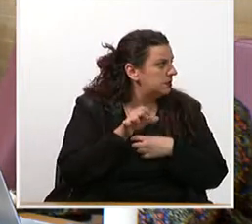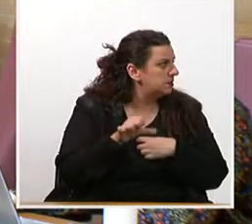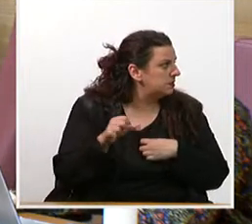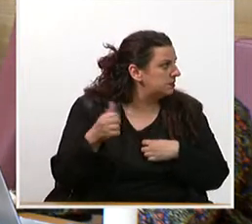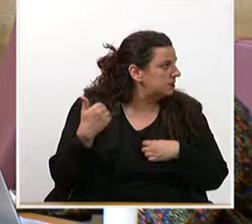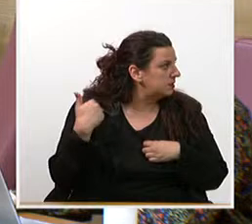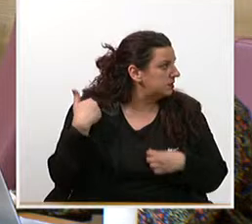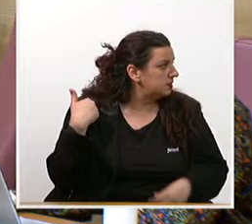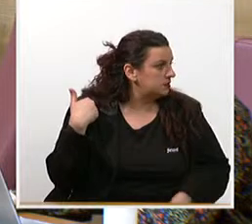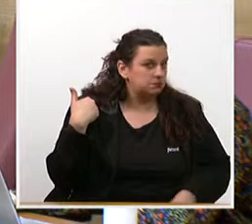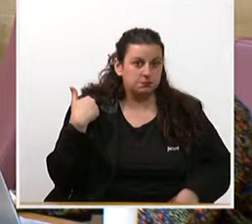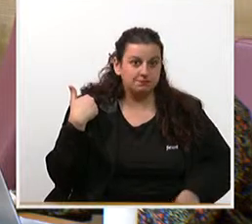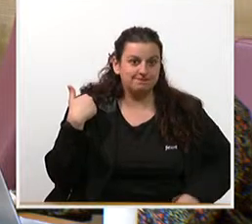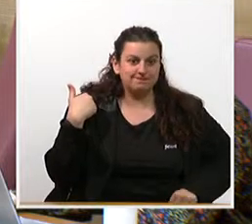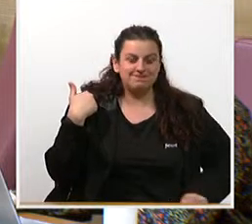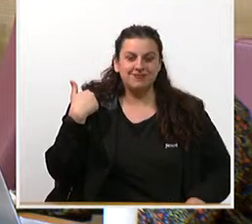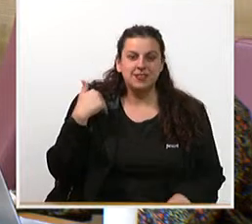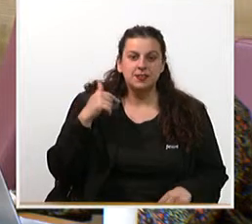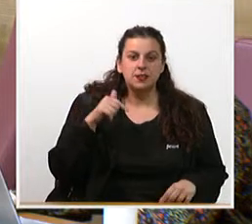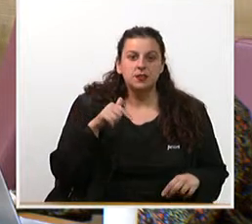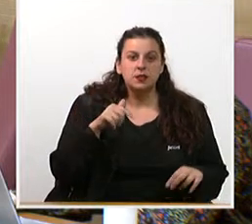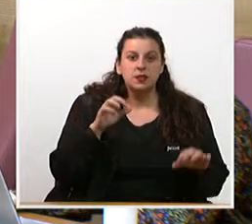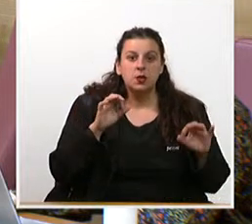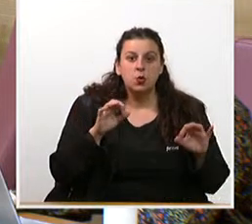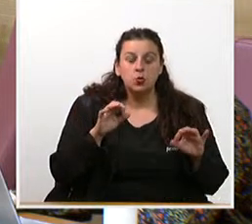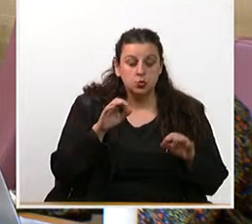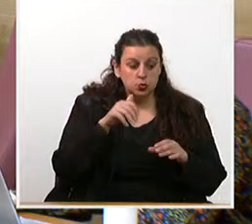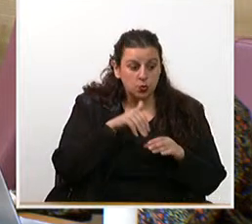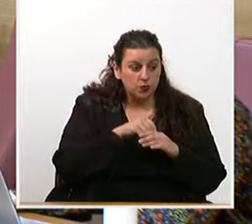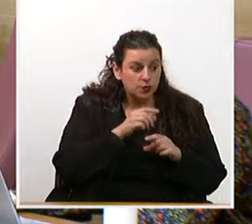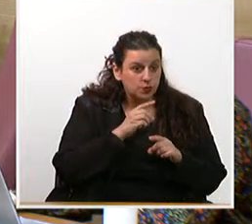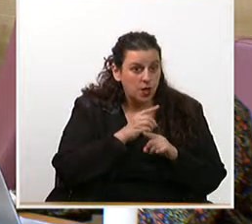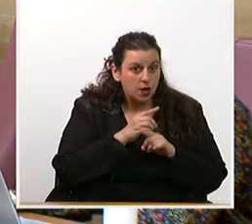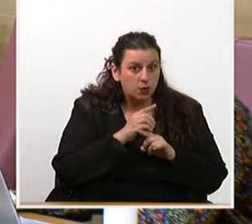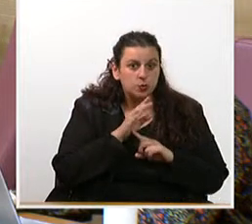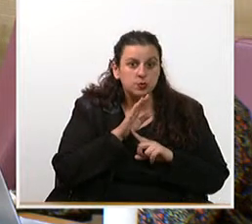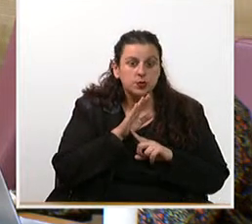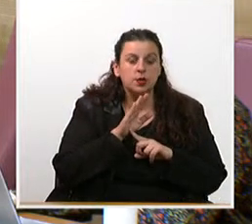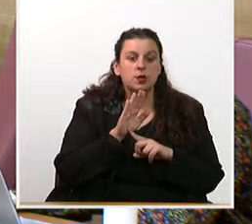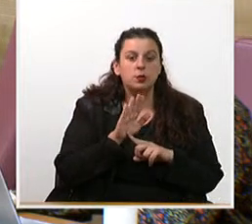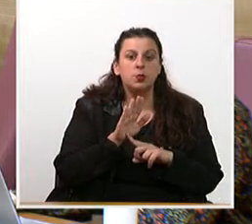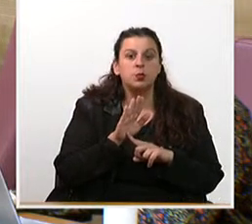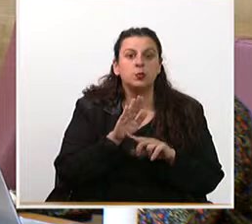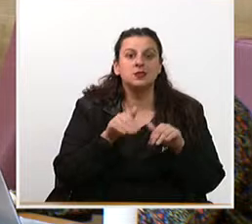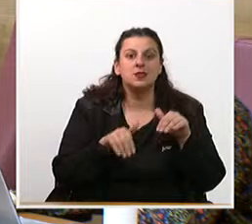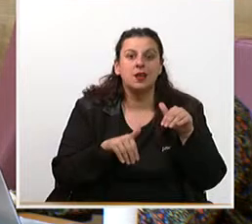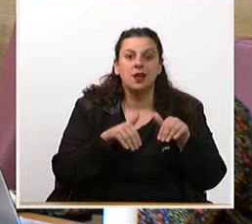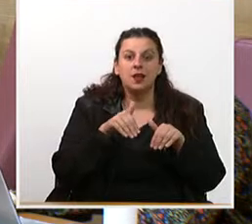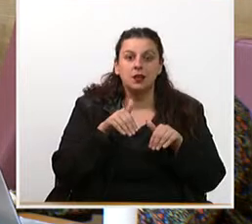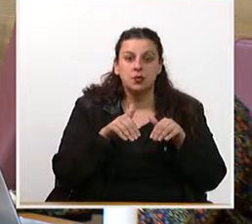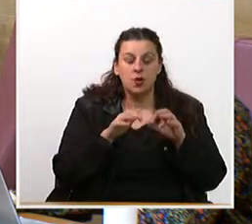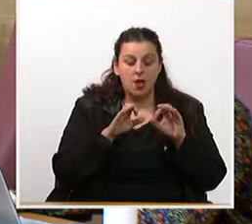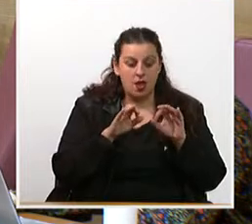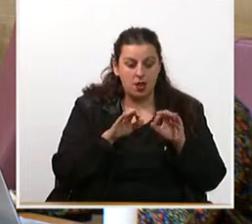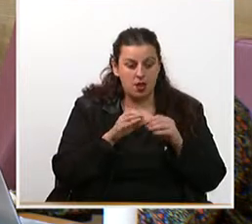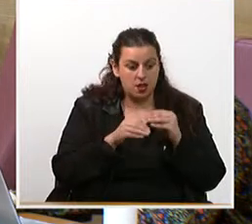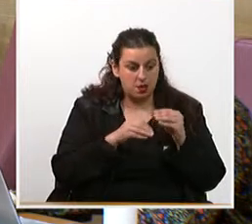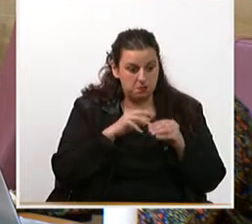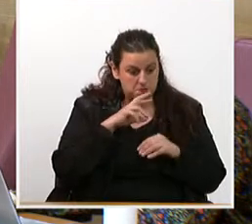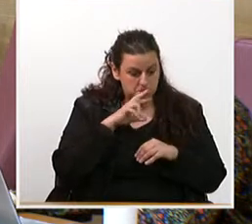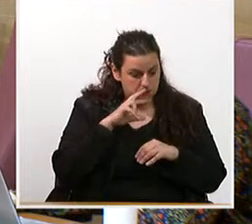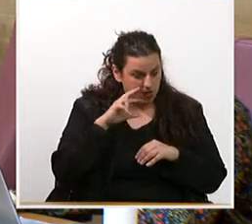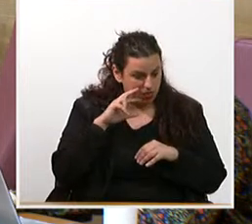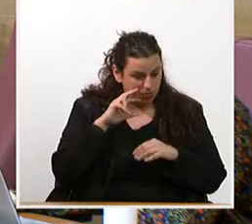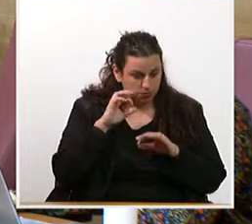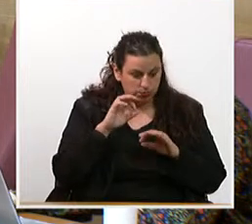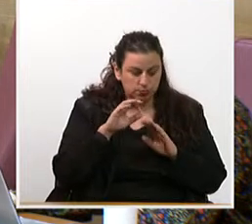parlamentari va votar curios en contra de la la propa electoral literal que va Carlos mazón sobre el